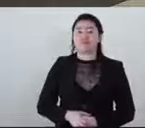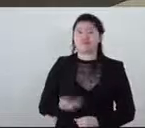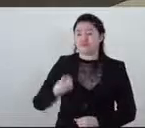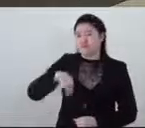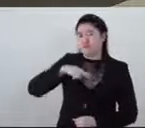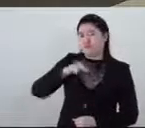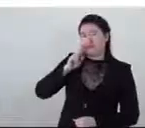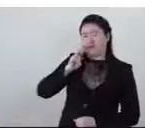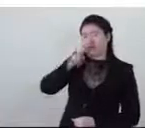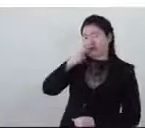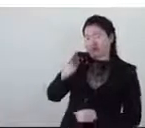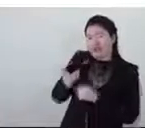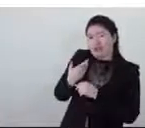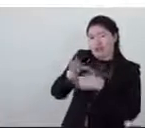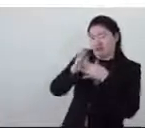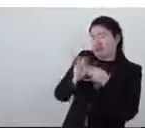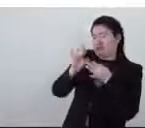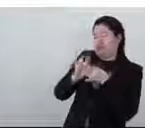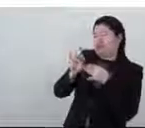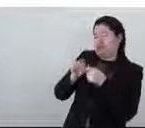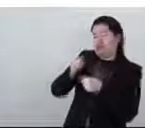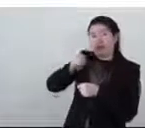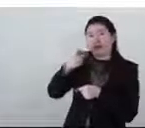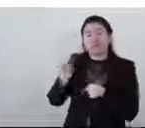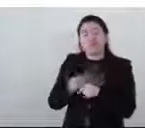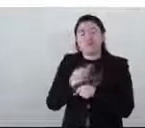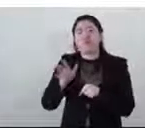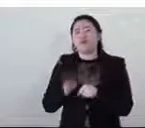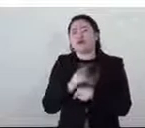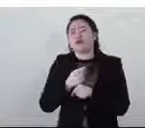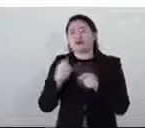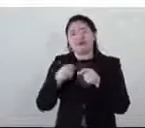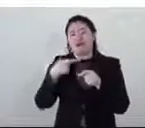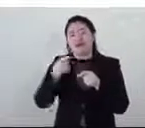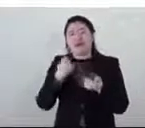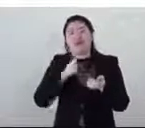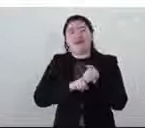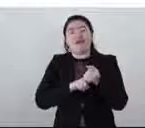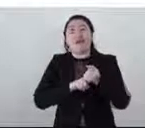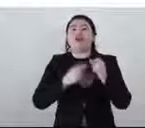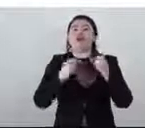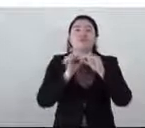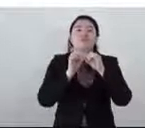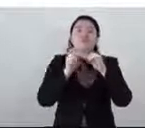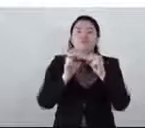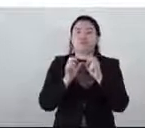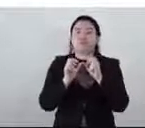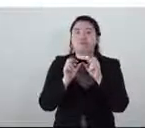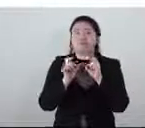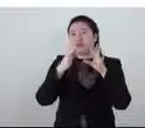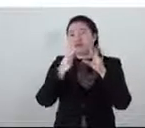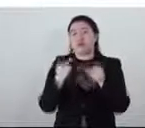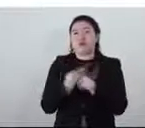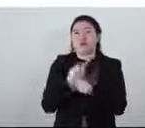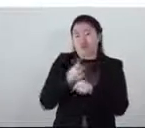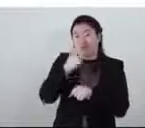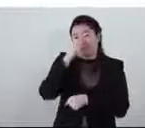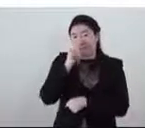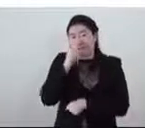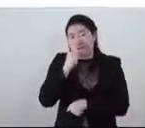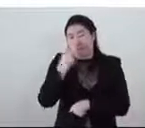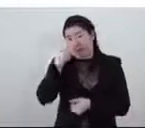permite plantear de forma preliminar que el incidente fue provocado por una falla estructural asociada al menos a las siguientes